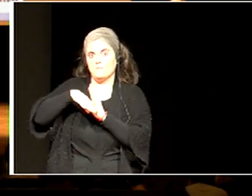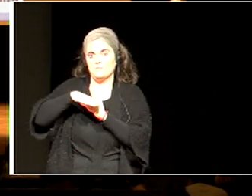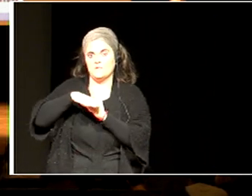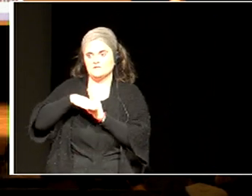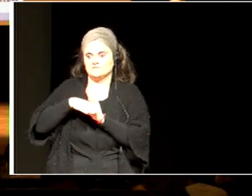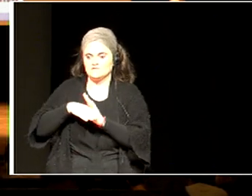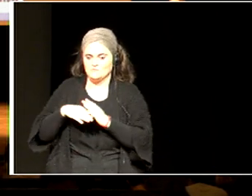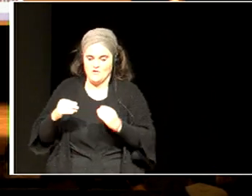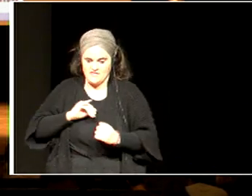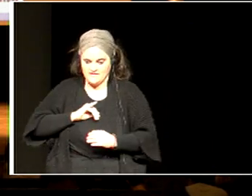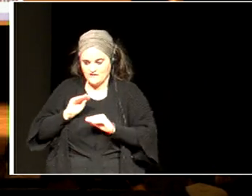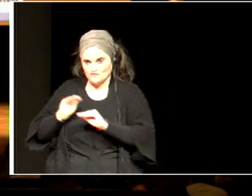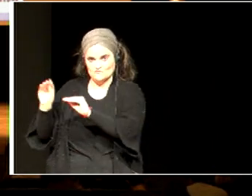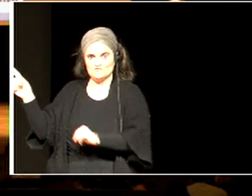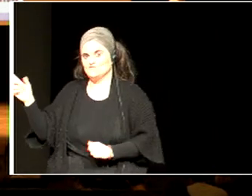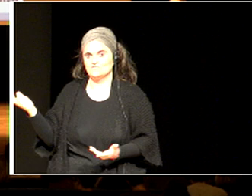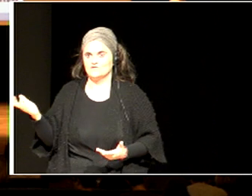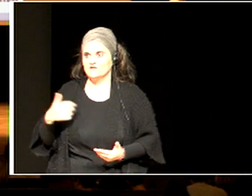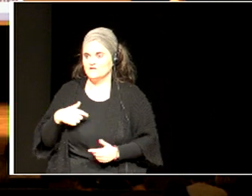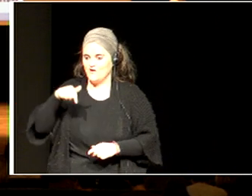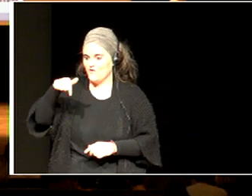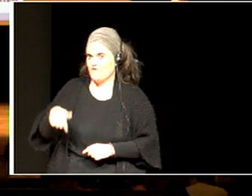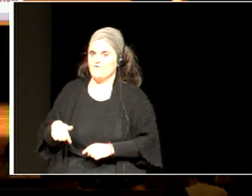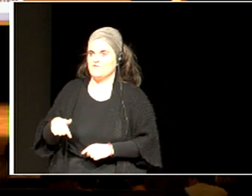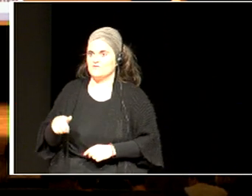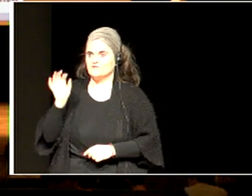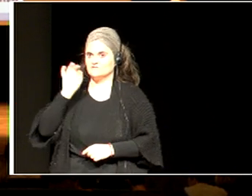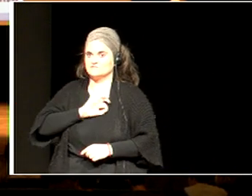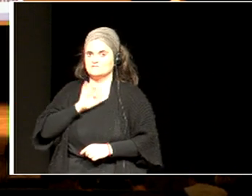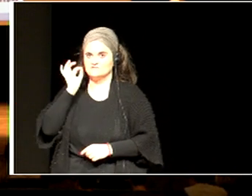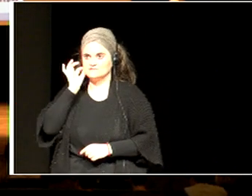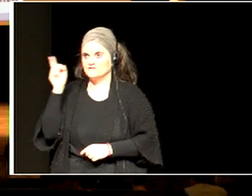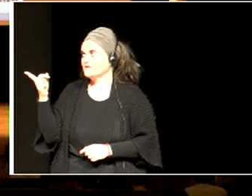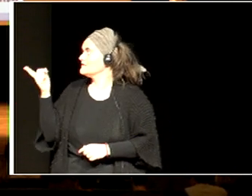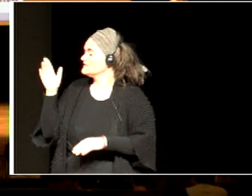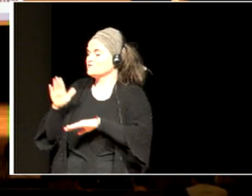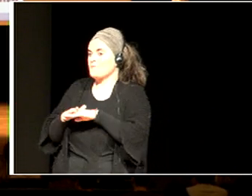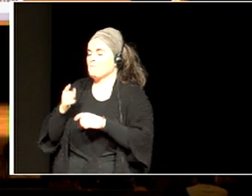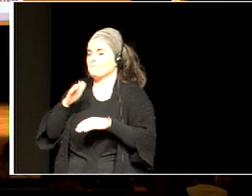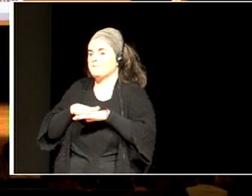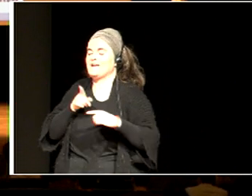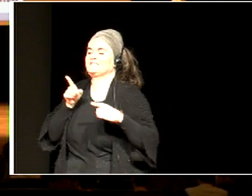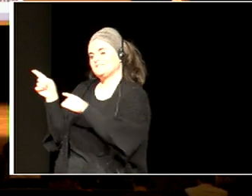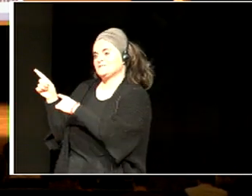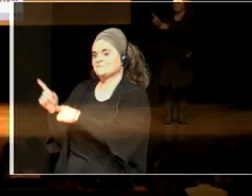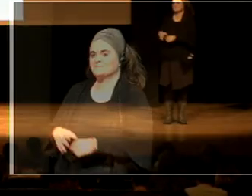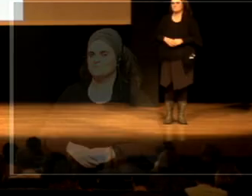por lo tanto hoy maria jose este auditorio colega va por ti